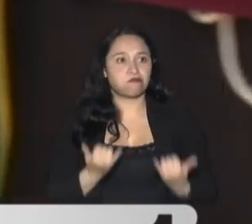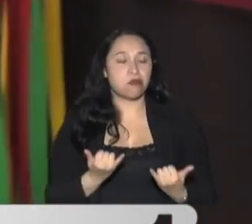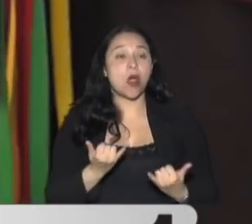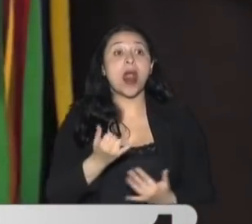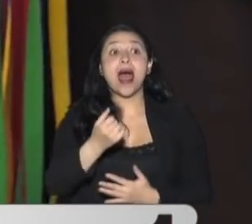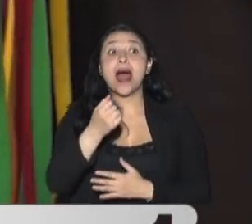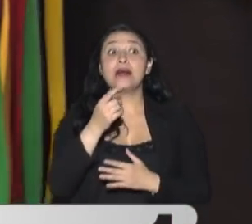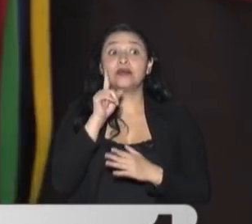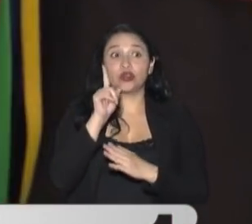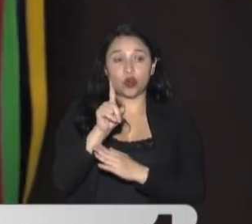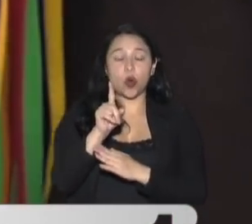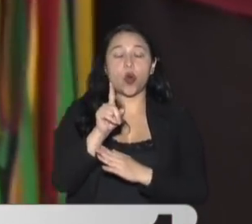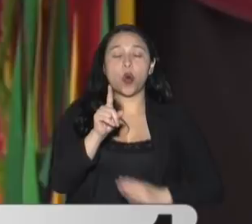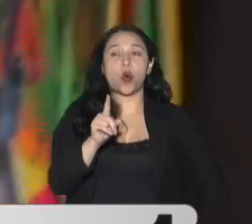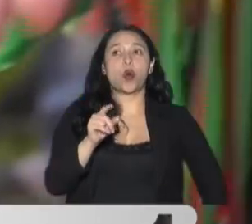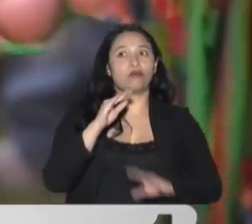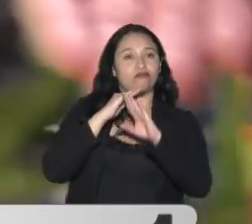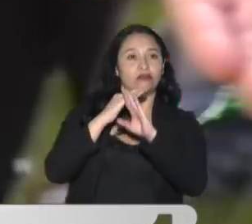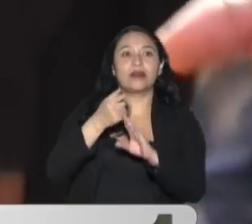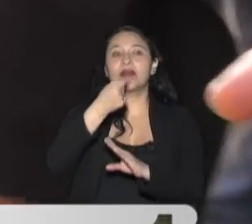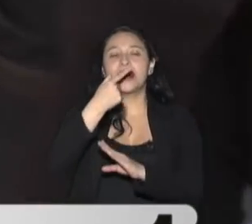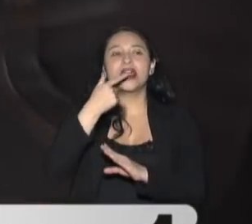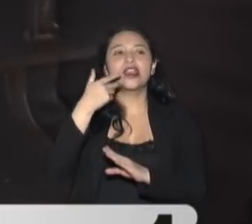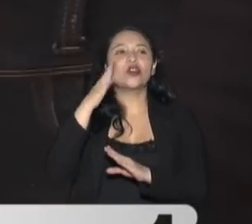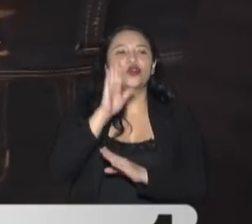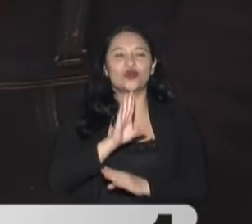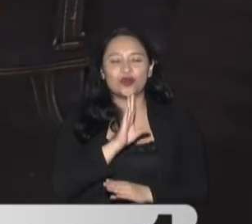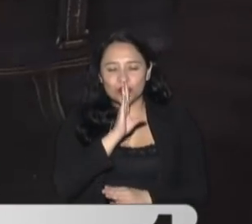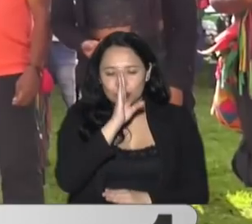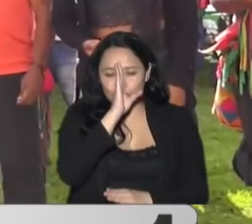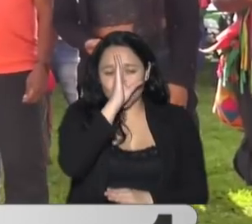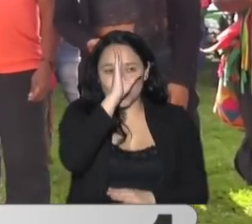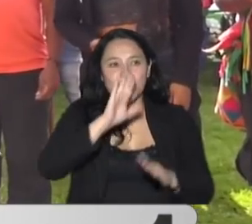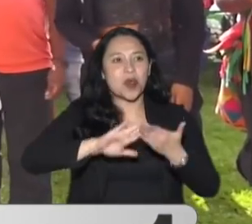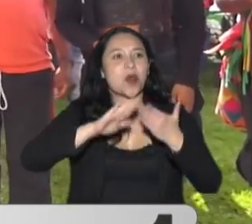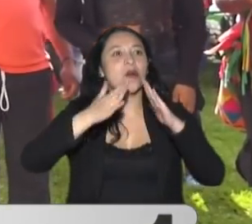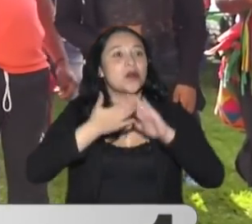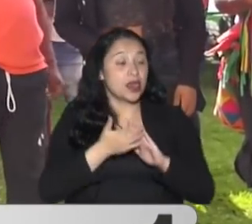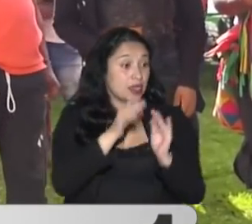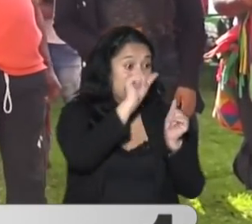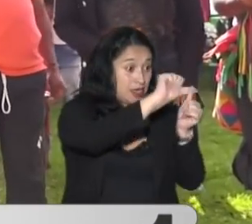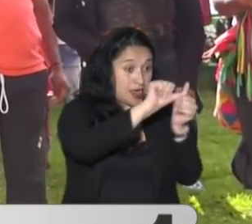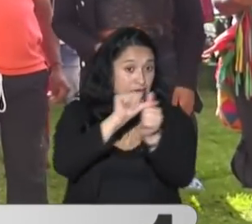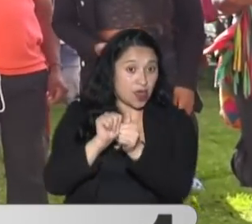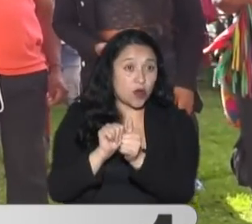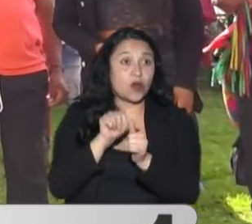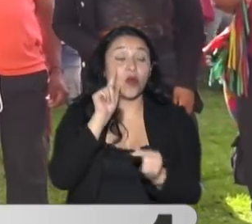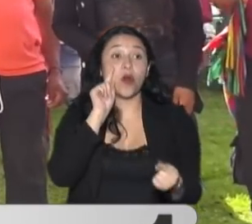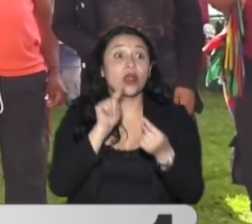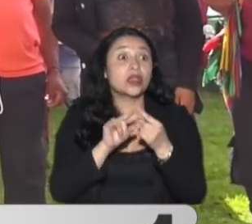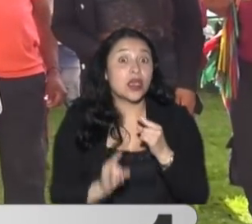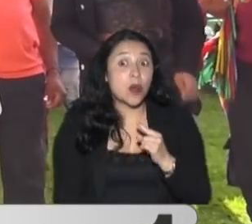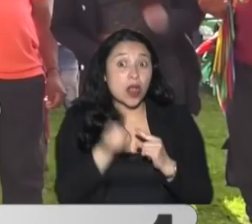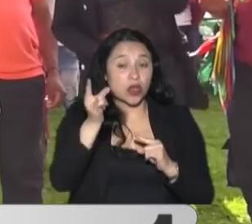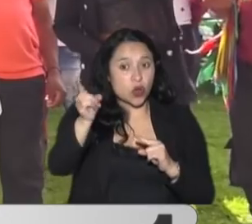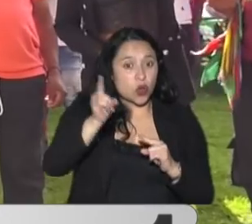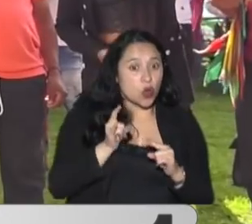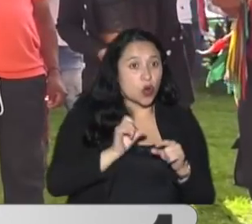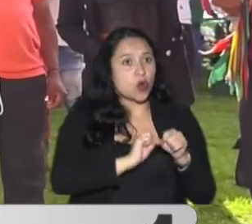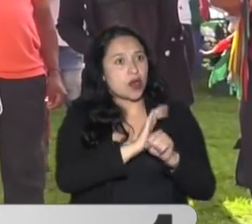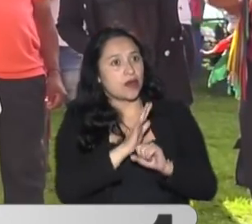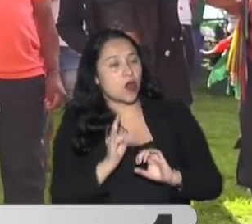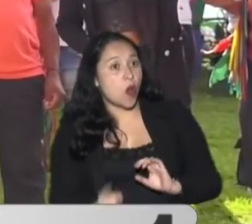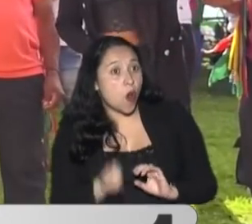remedio que siempre se hace con medicina tradicional en nuestras comunidades para cada uno de ellos, para que no nos vaya a suceder algo o que alguien no